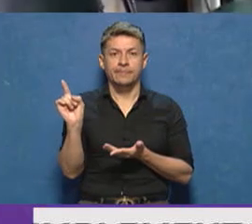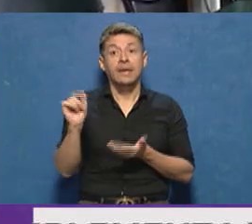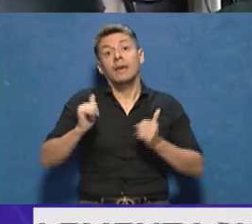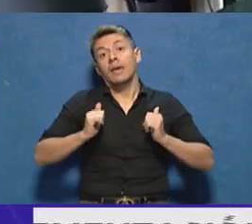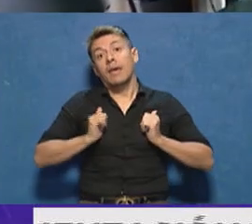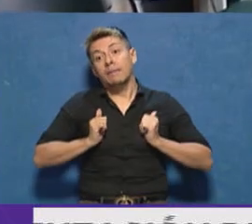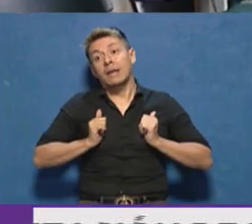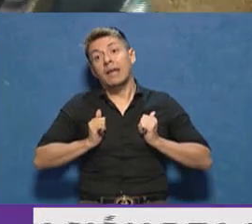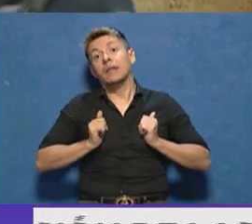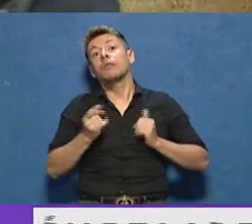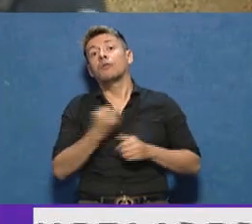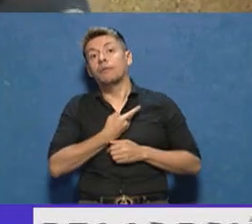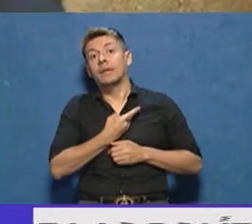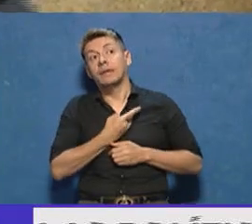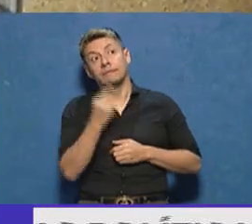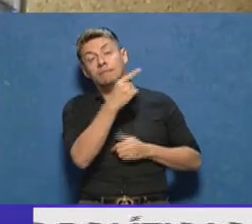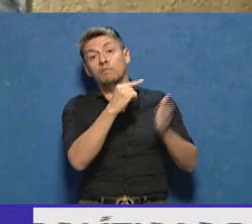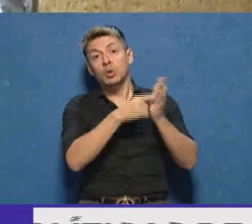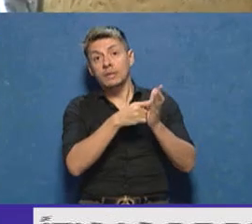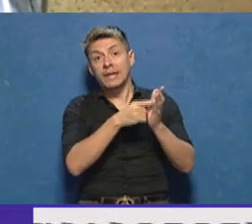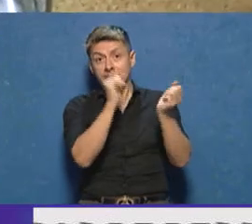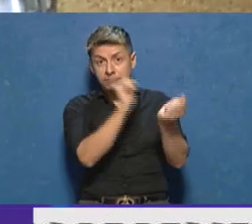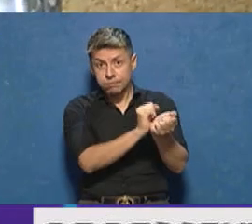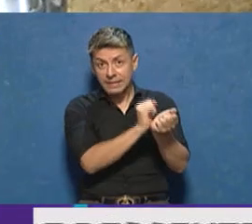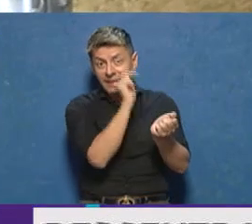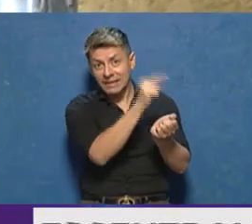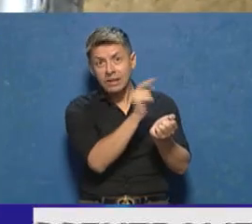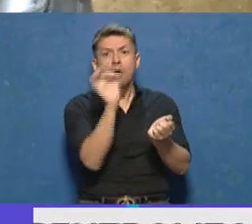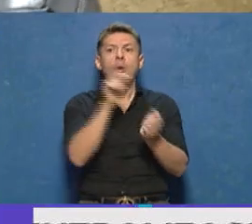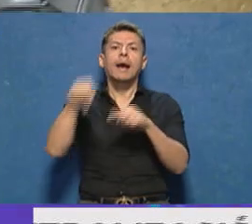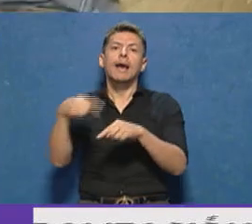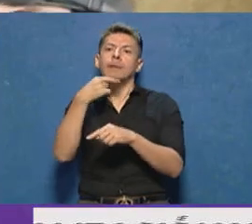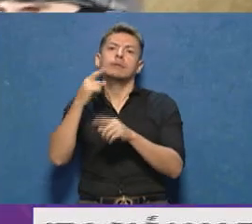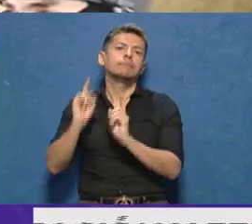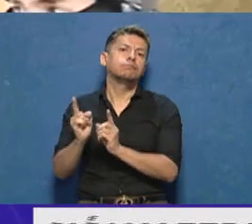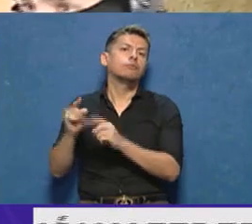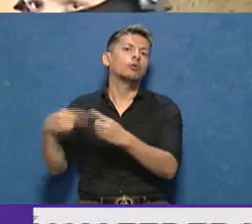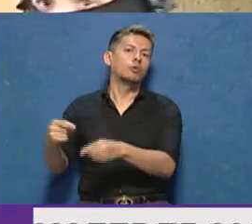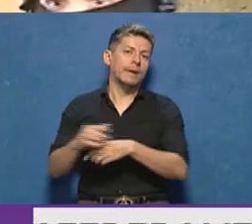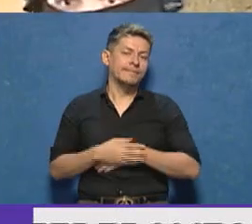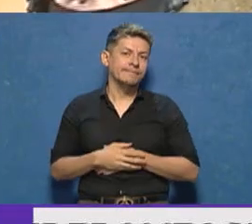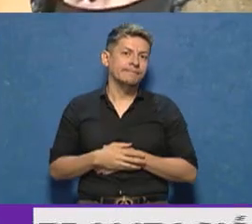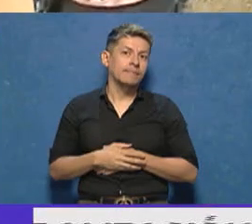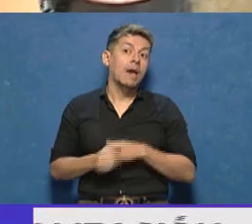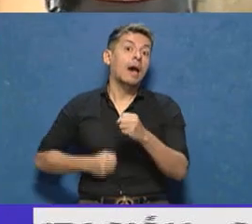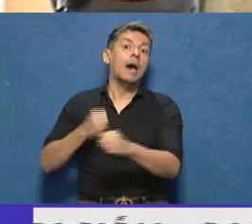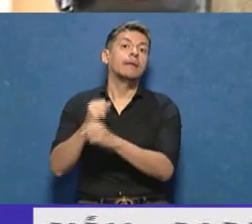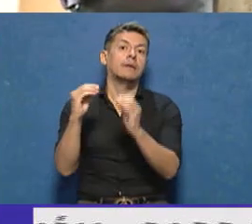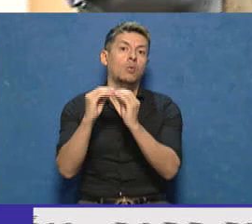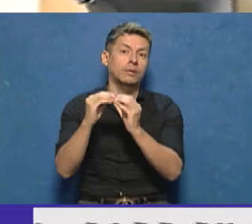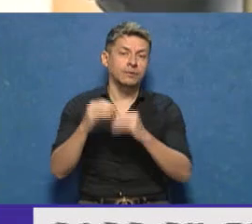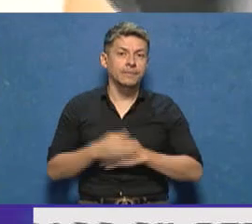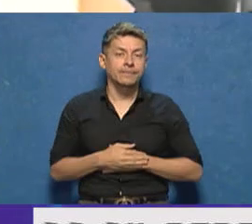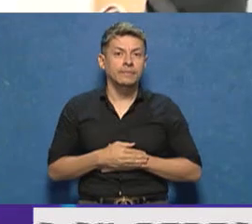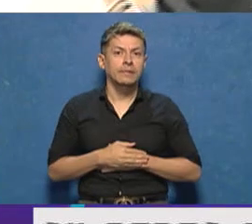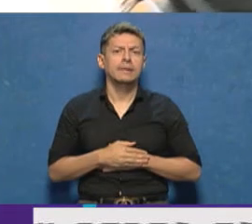juicio en Ezeiza o de lo contrario seguirá aquí en la penitenciaría, donde todos sabemos que se ha dado una serie de altercados,